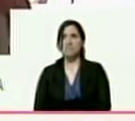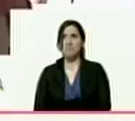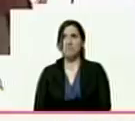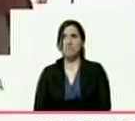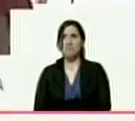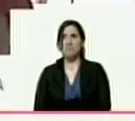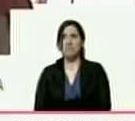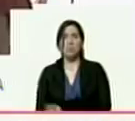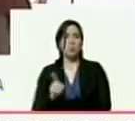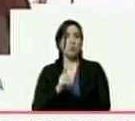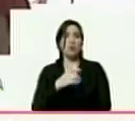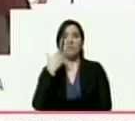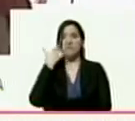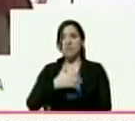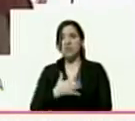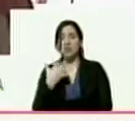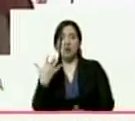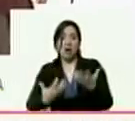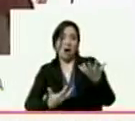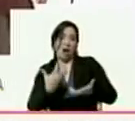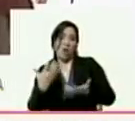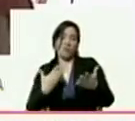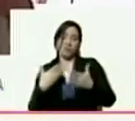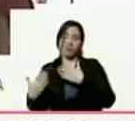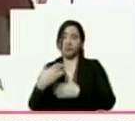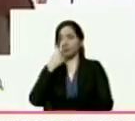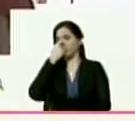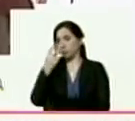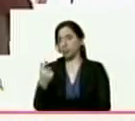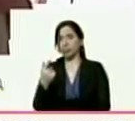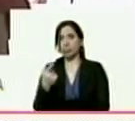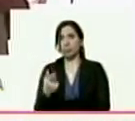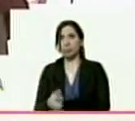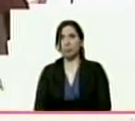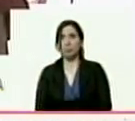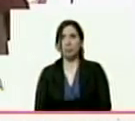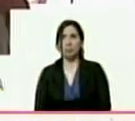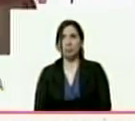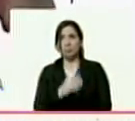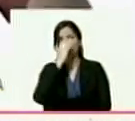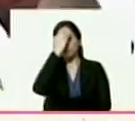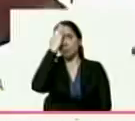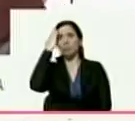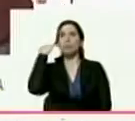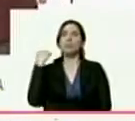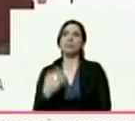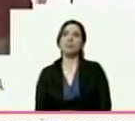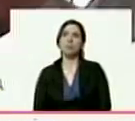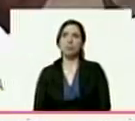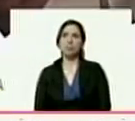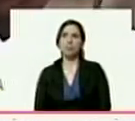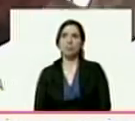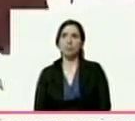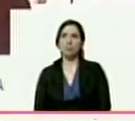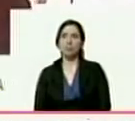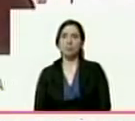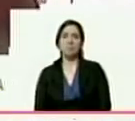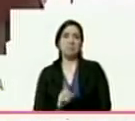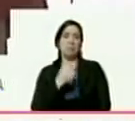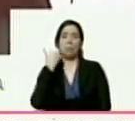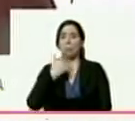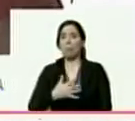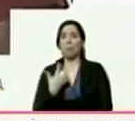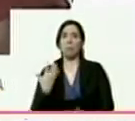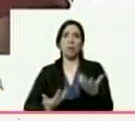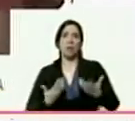No nos da ni frío ni calor, dijeran allá en el Furrial. Lo que él haga o diga, no nos da ni frío ni